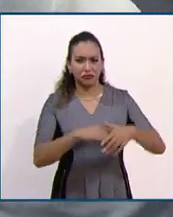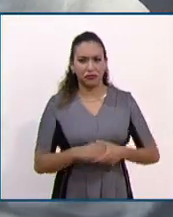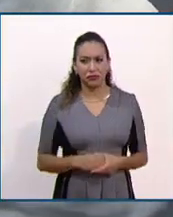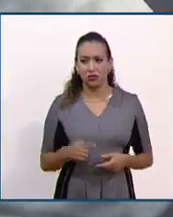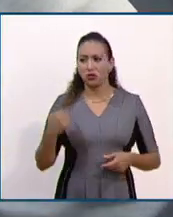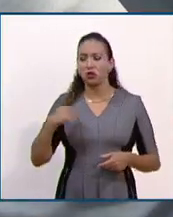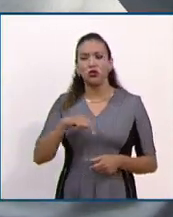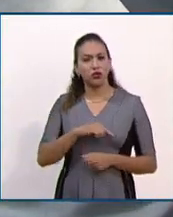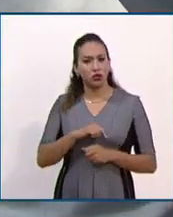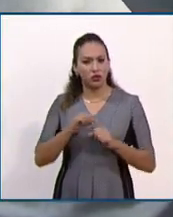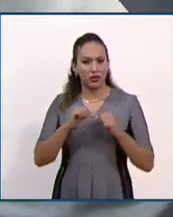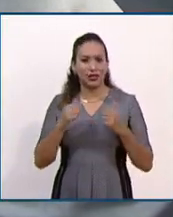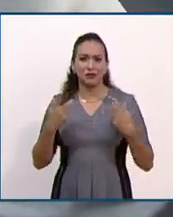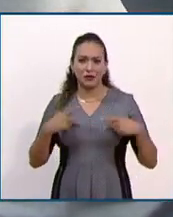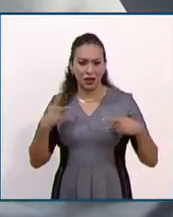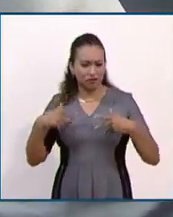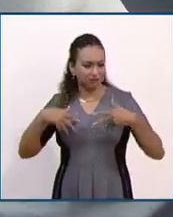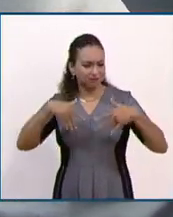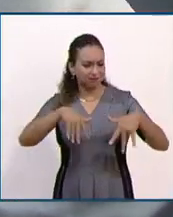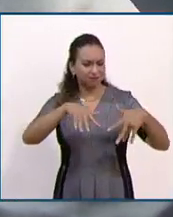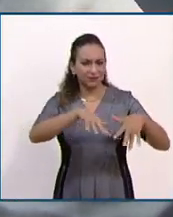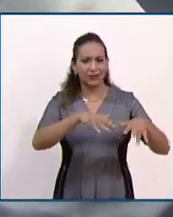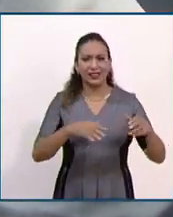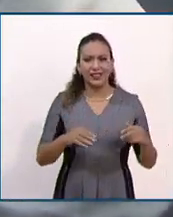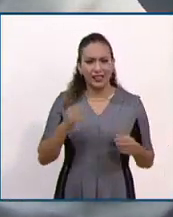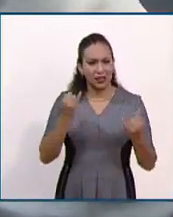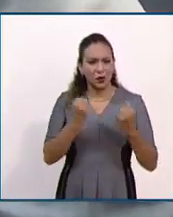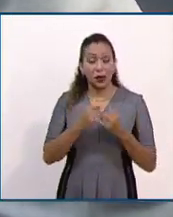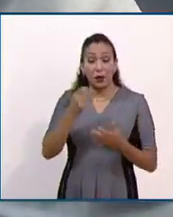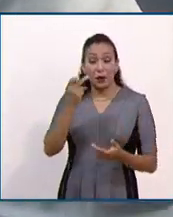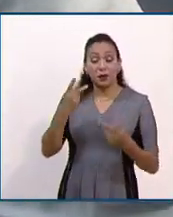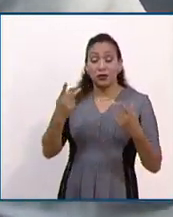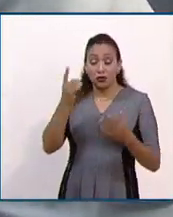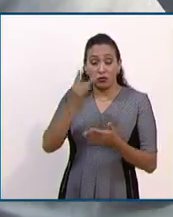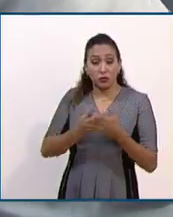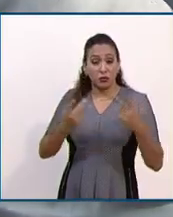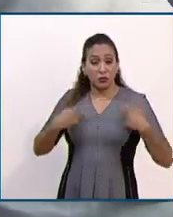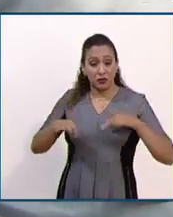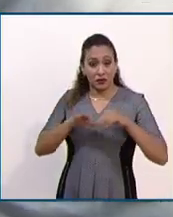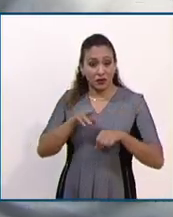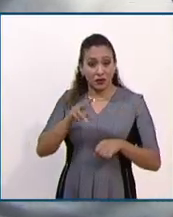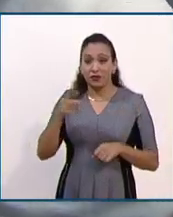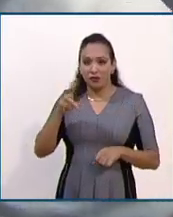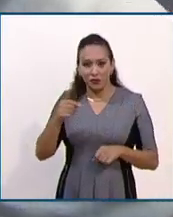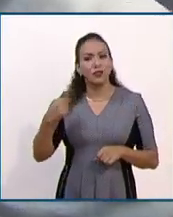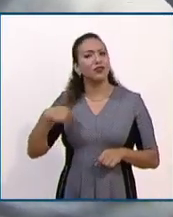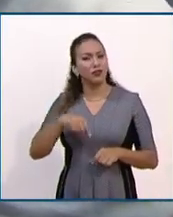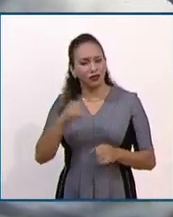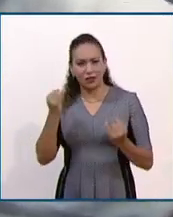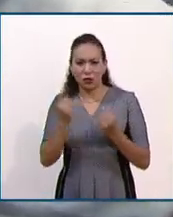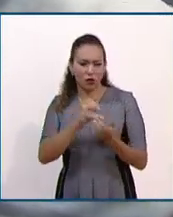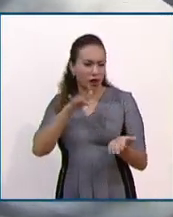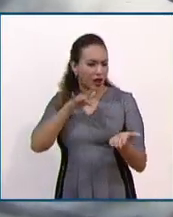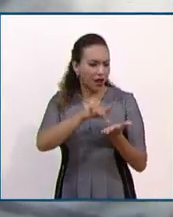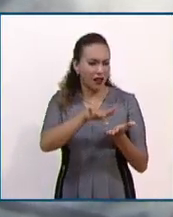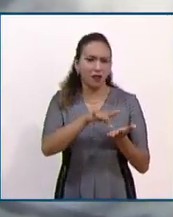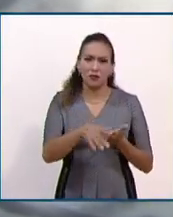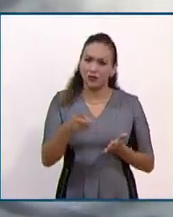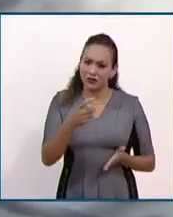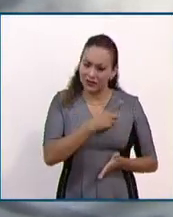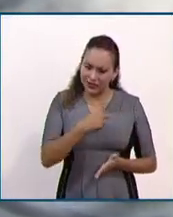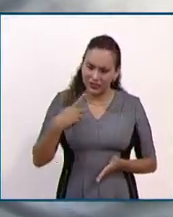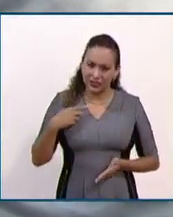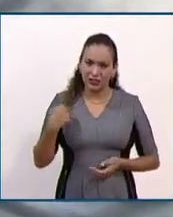Estamos aquí, la ciudadanía y la sociedad, no solamente trabajadores del Poder Judicial, porque tenemos que apoyar esta gran